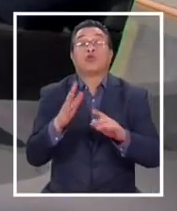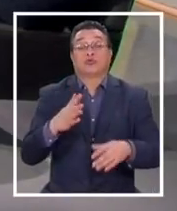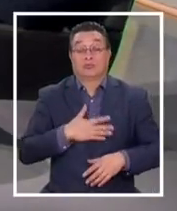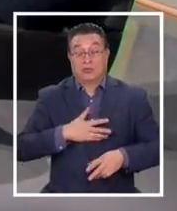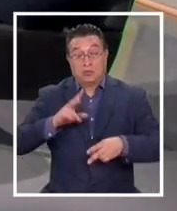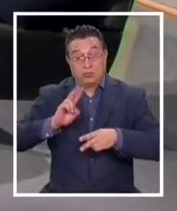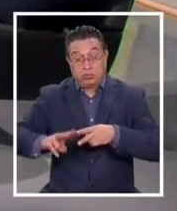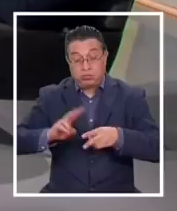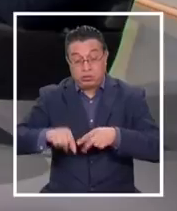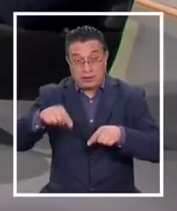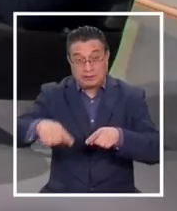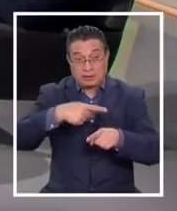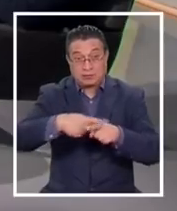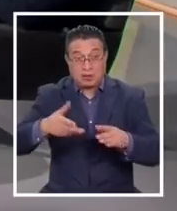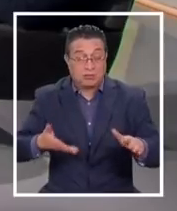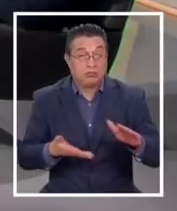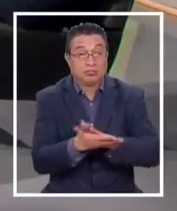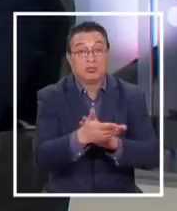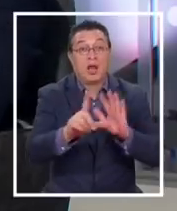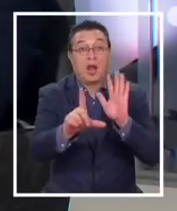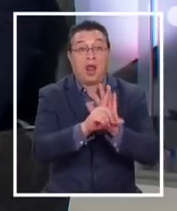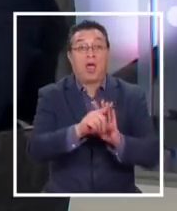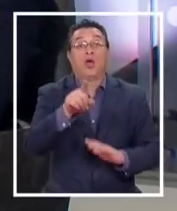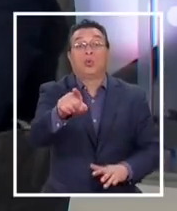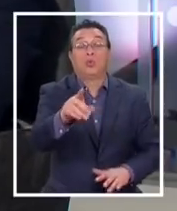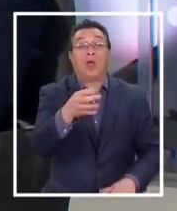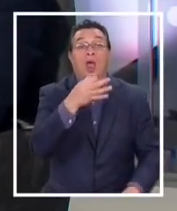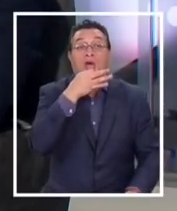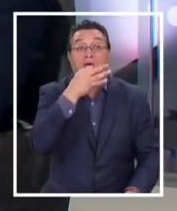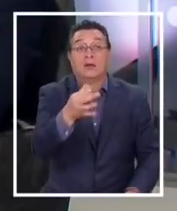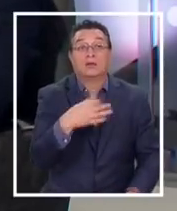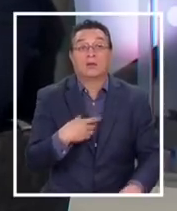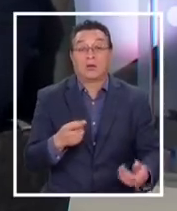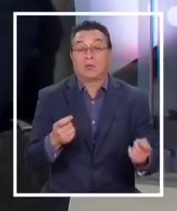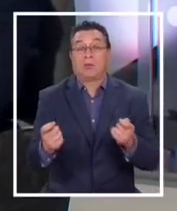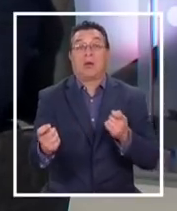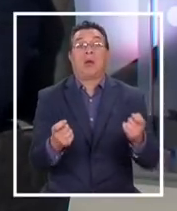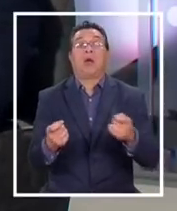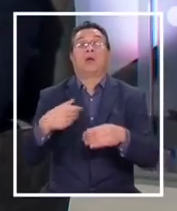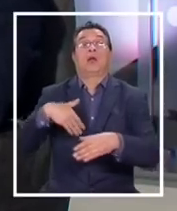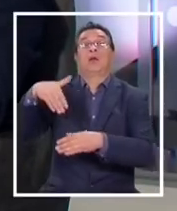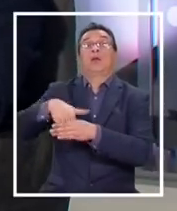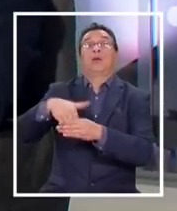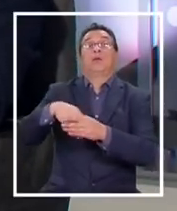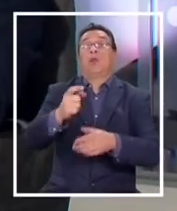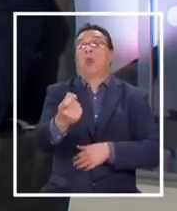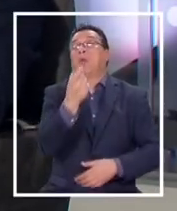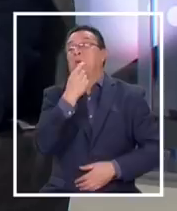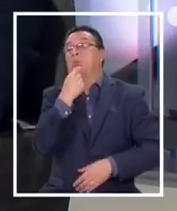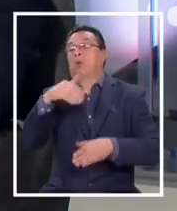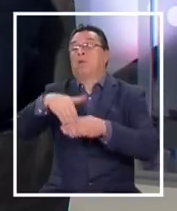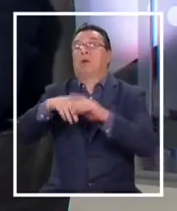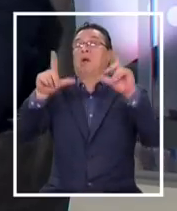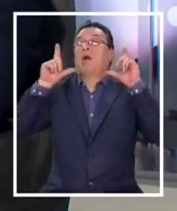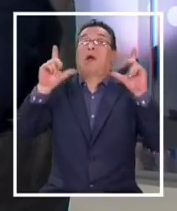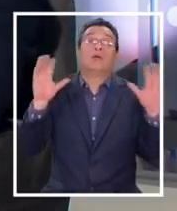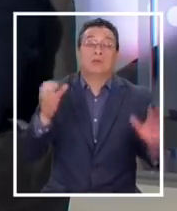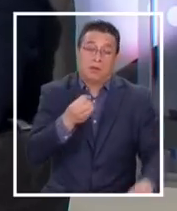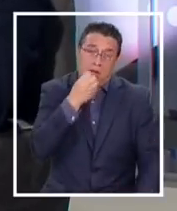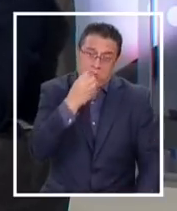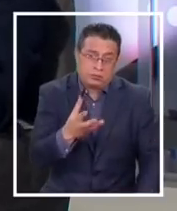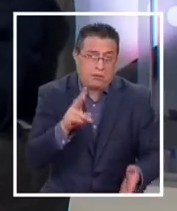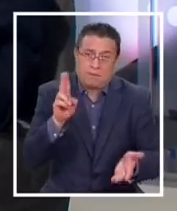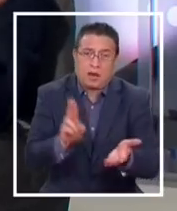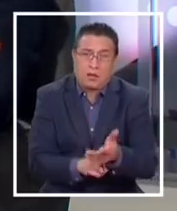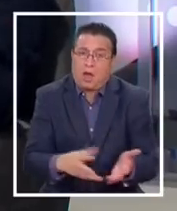y lo cerramos esta semana y es decreto de ley esta semana, ustedes nos van a decir que estamos manejando las elecciones. Bueno, pero que... Pero si es verdad, pues. Hablemos las cosas en